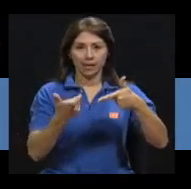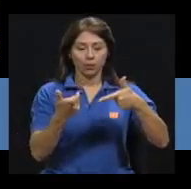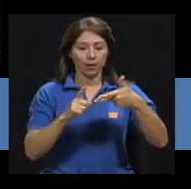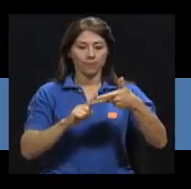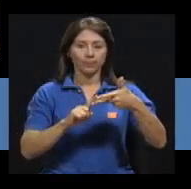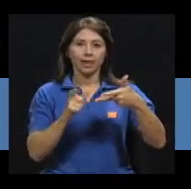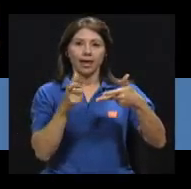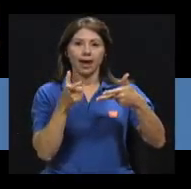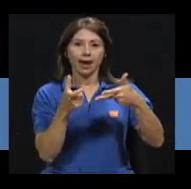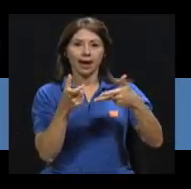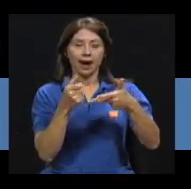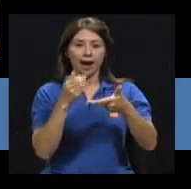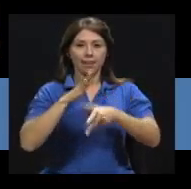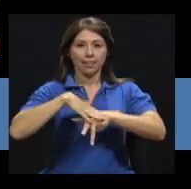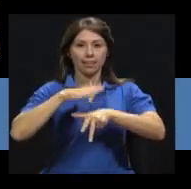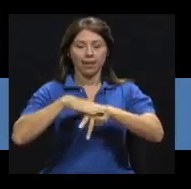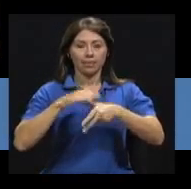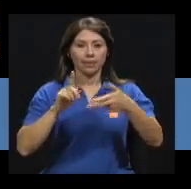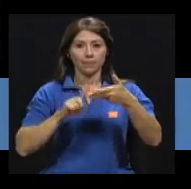y referencia médica.